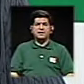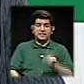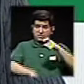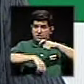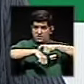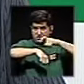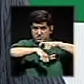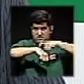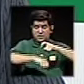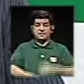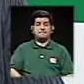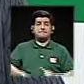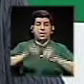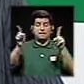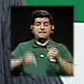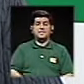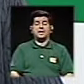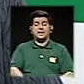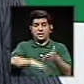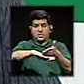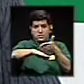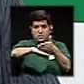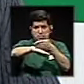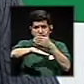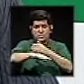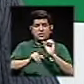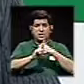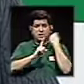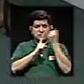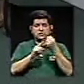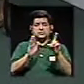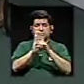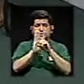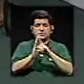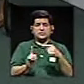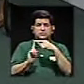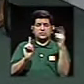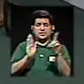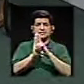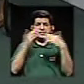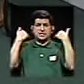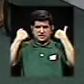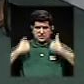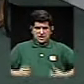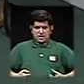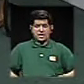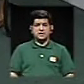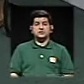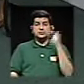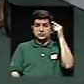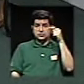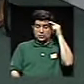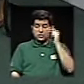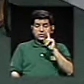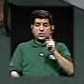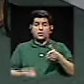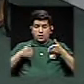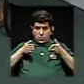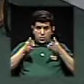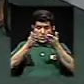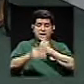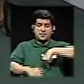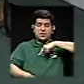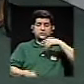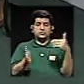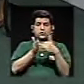ese momento pero la recuperación del Estado de derecho a partir de los Derechos Humanos es obviamente un Norte que podemos